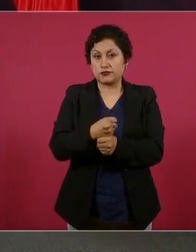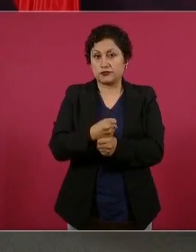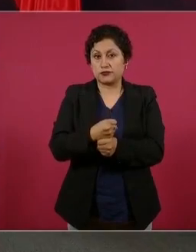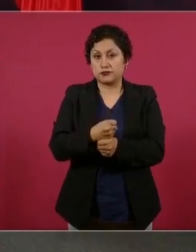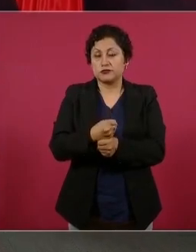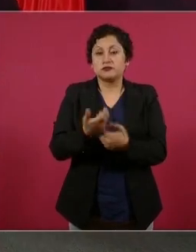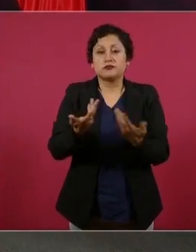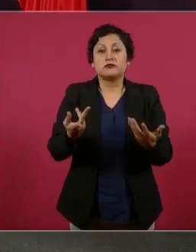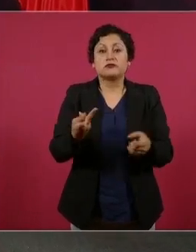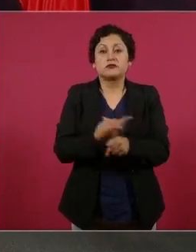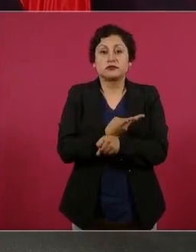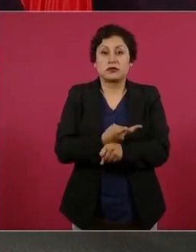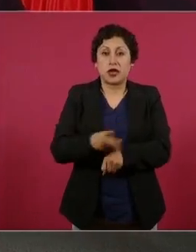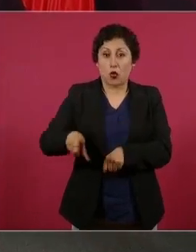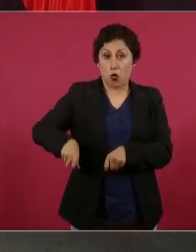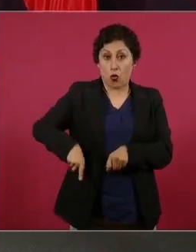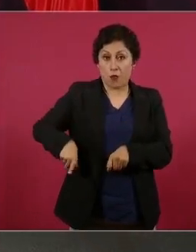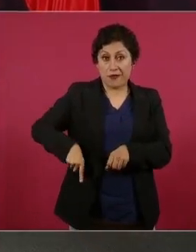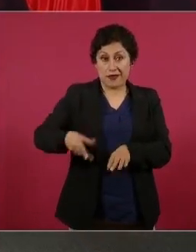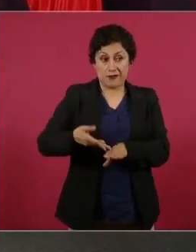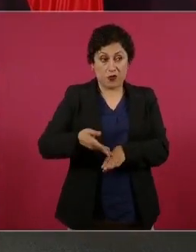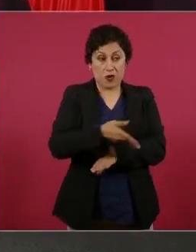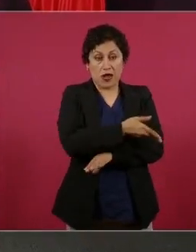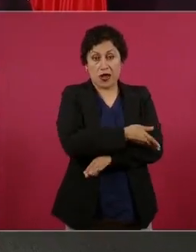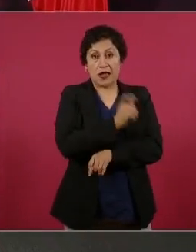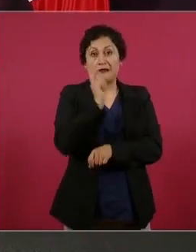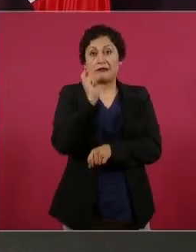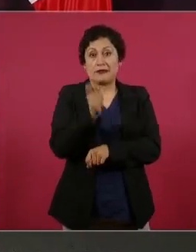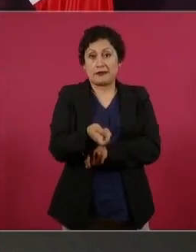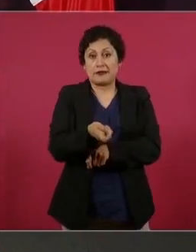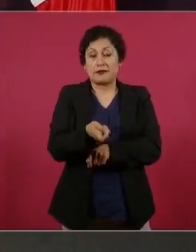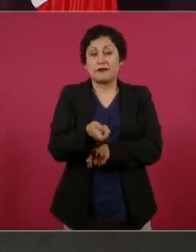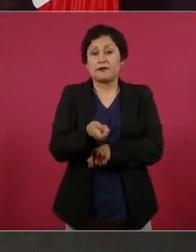en que los gobiernos estaban al servicio